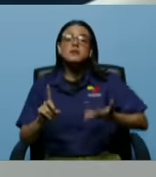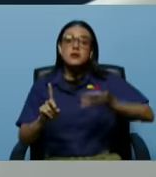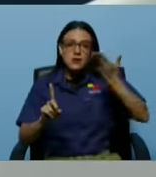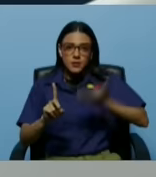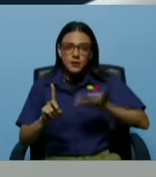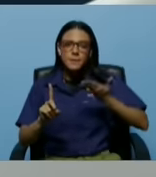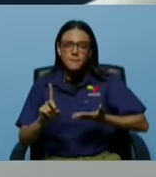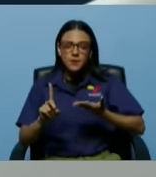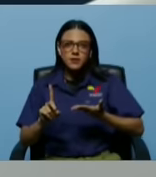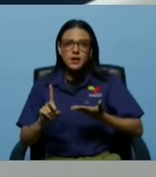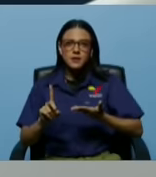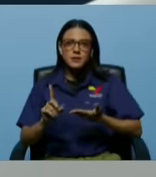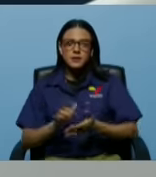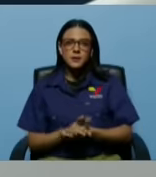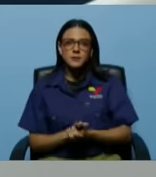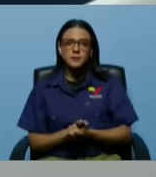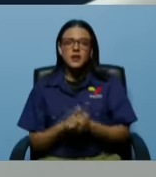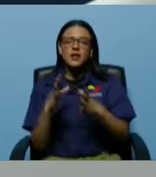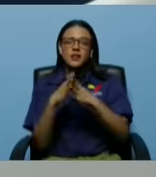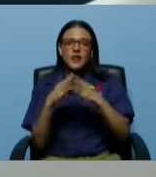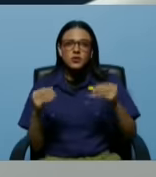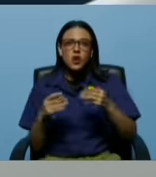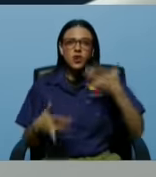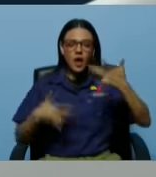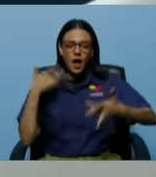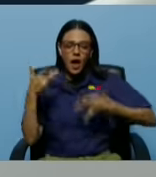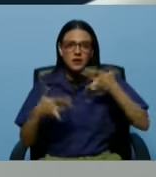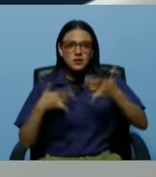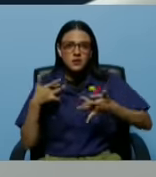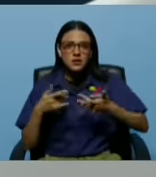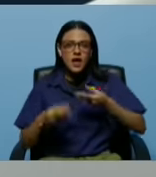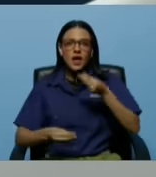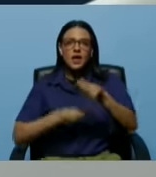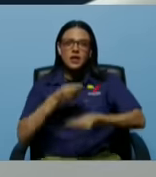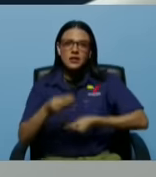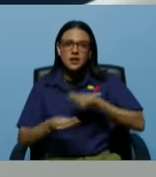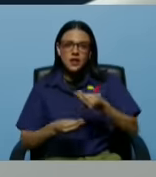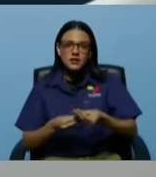importante de todas las actividades de carácter